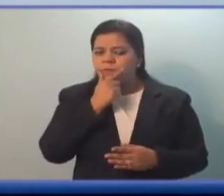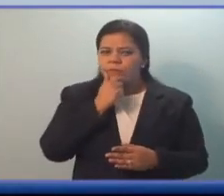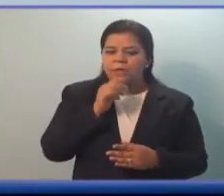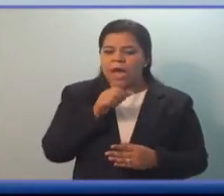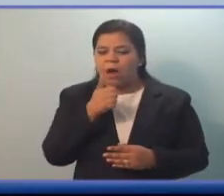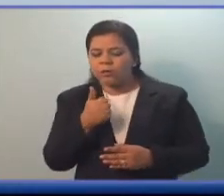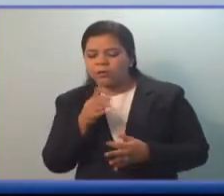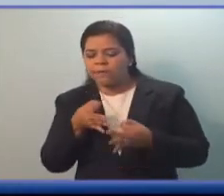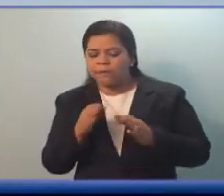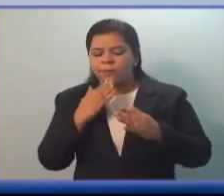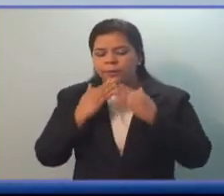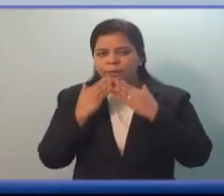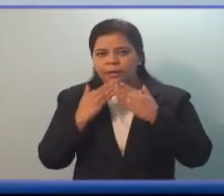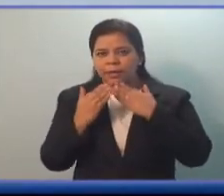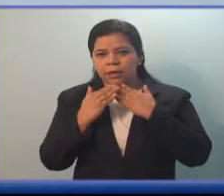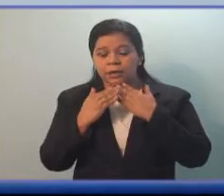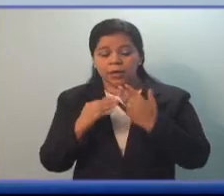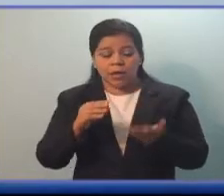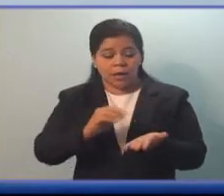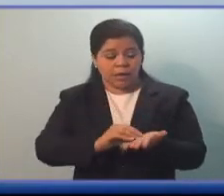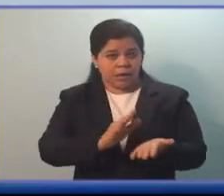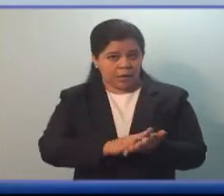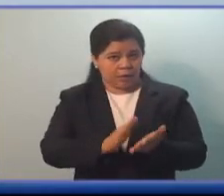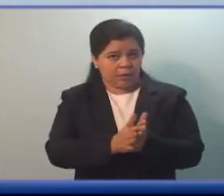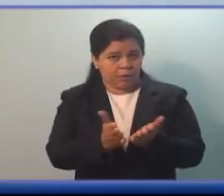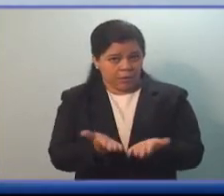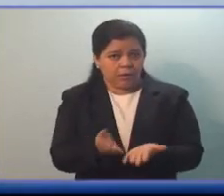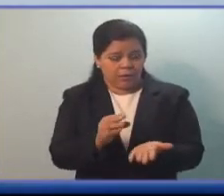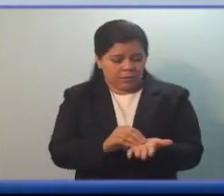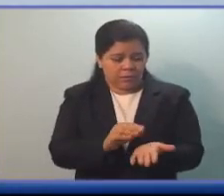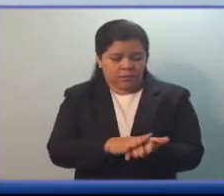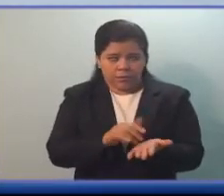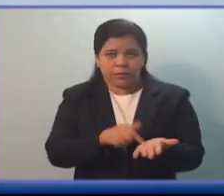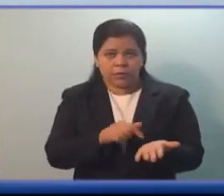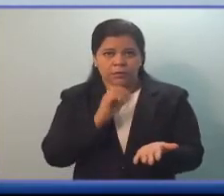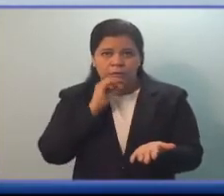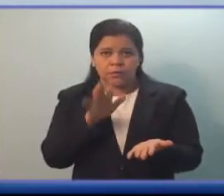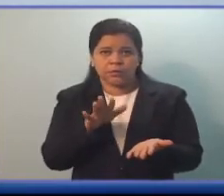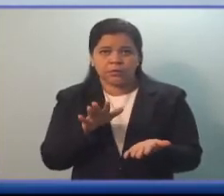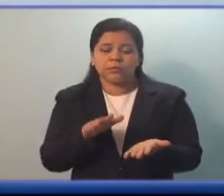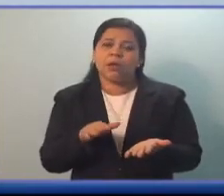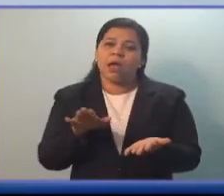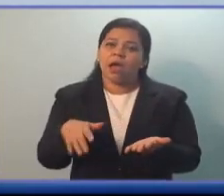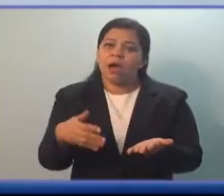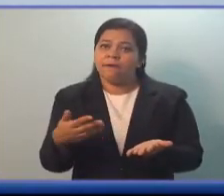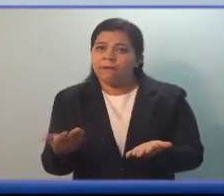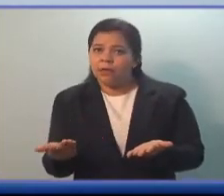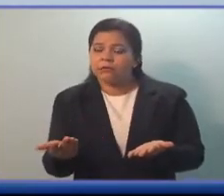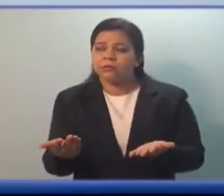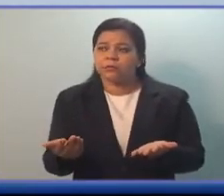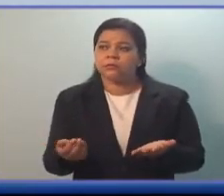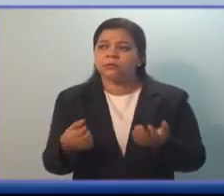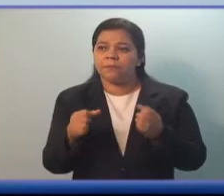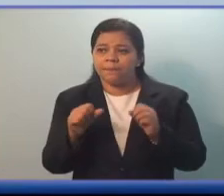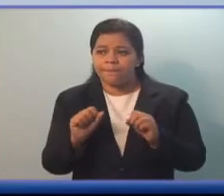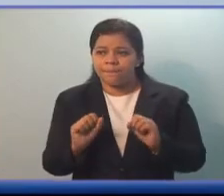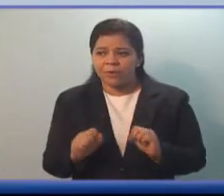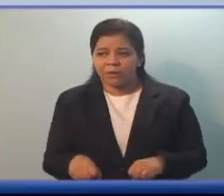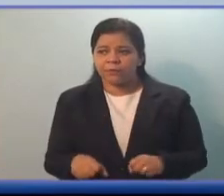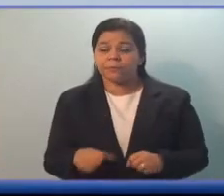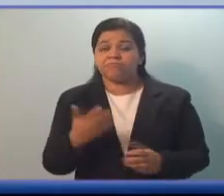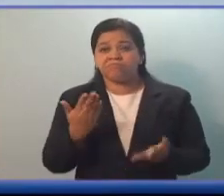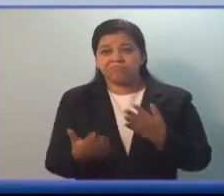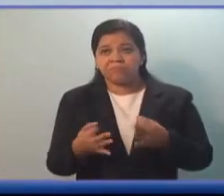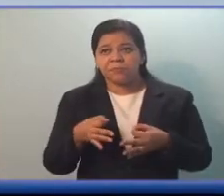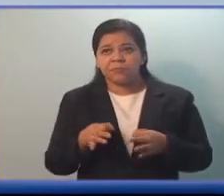medida, plantea la doctrina, y así lo quiero señalar yo, que muchas veces pudiera, en cierta